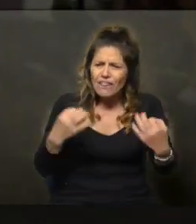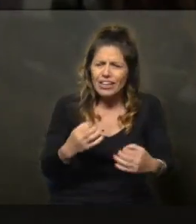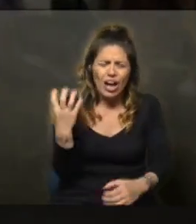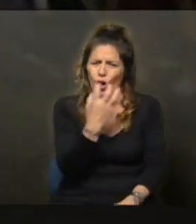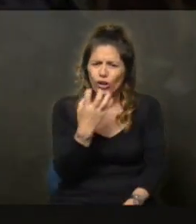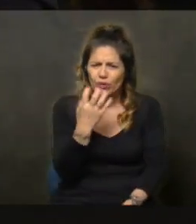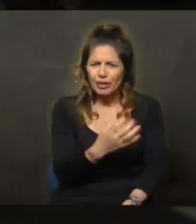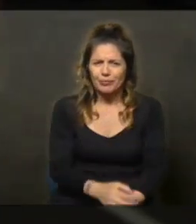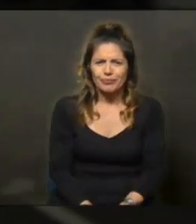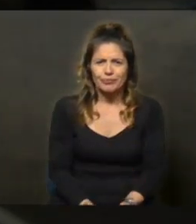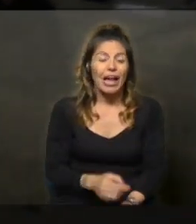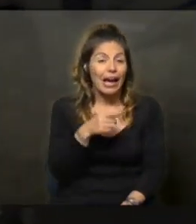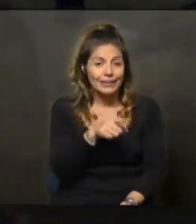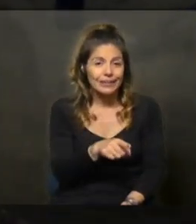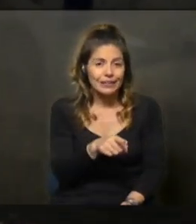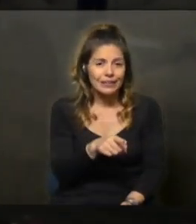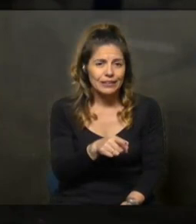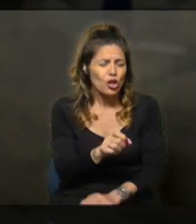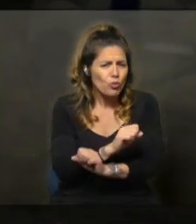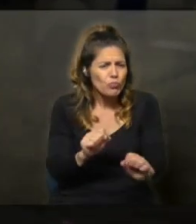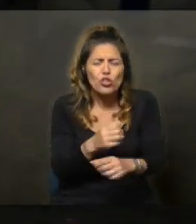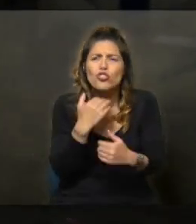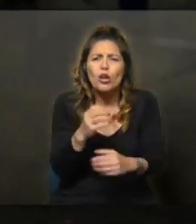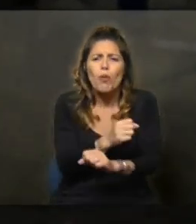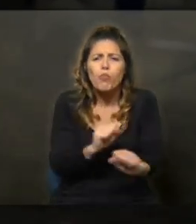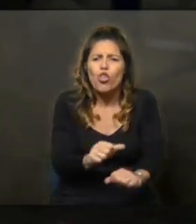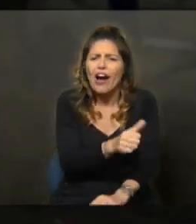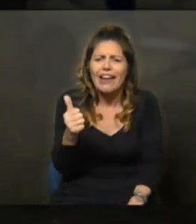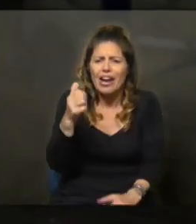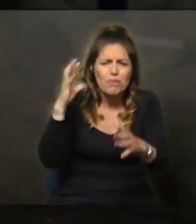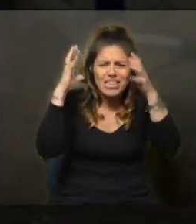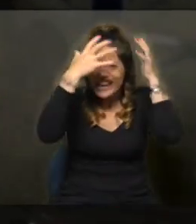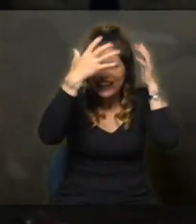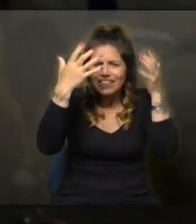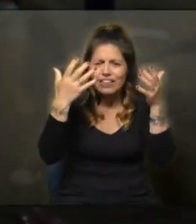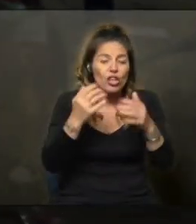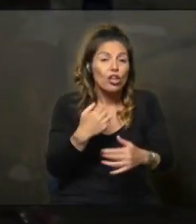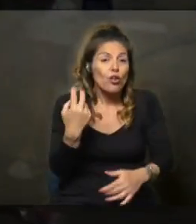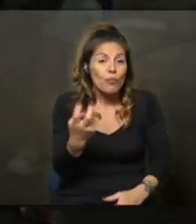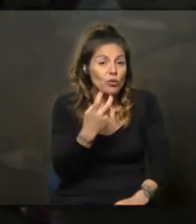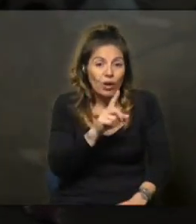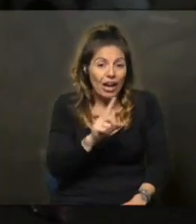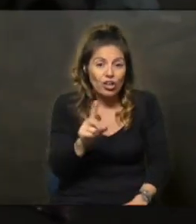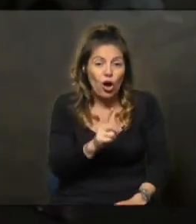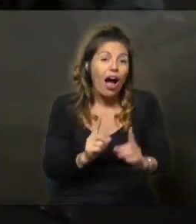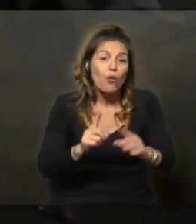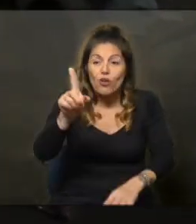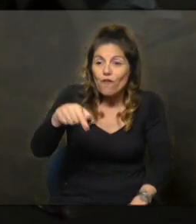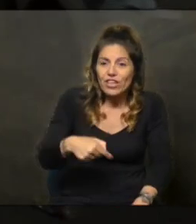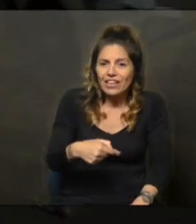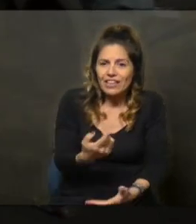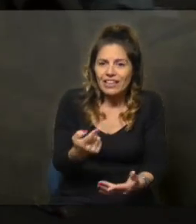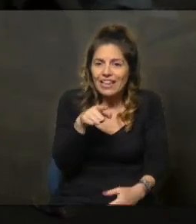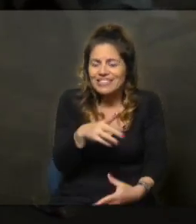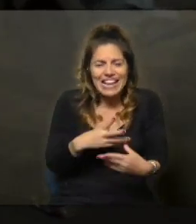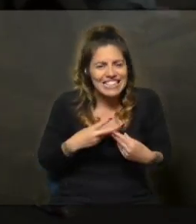desre Bueno ahí está ahí está lo que les decía no fuimos a buscar los testimonios algunos vienen Esa